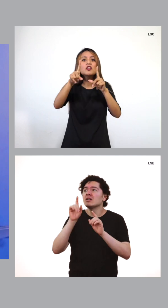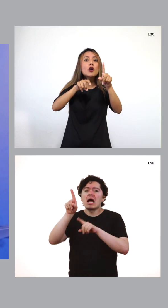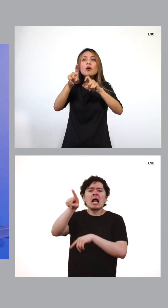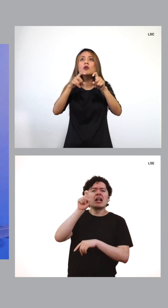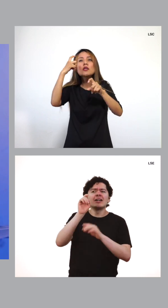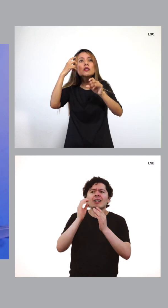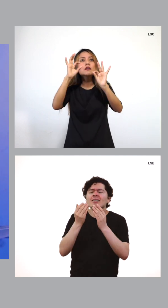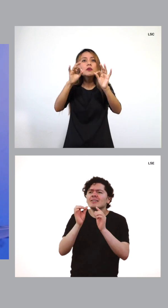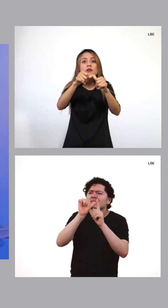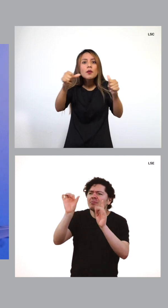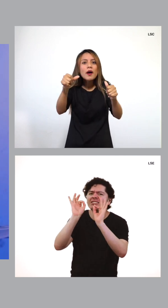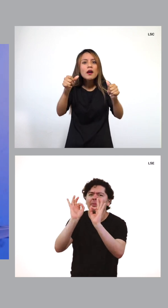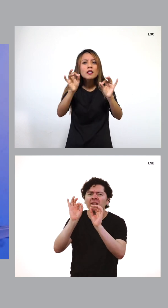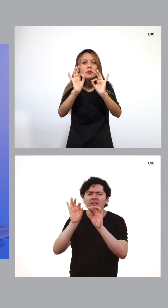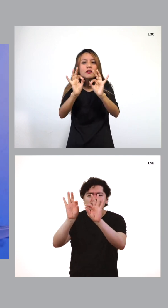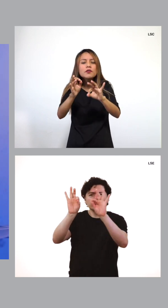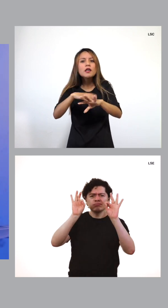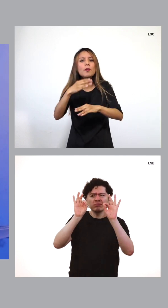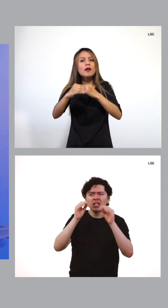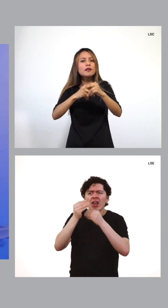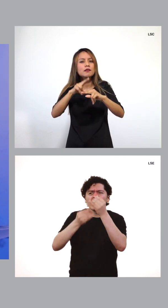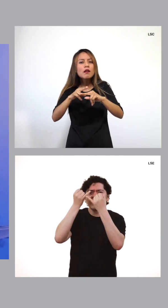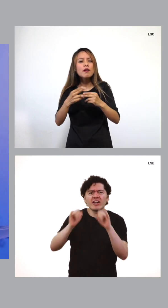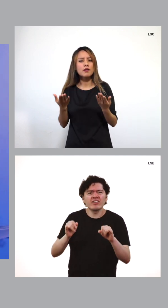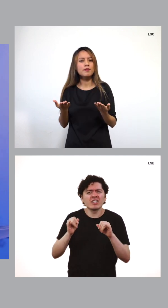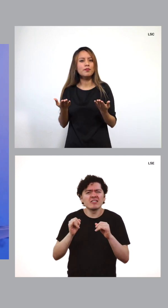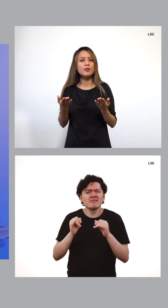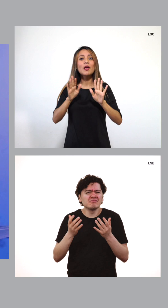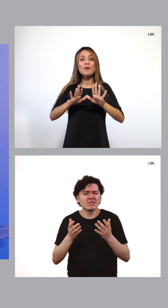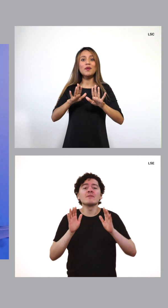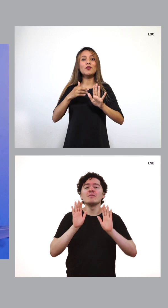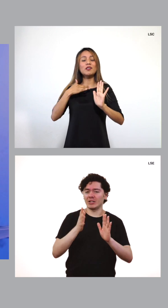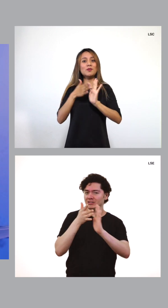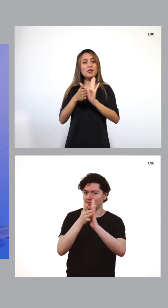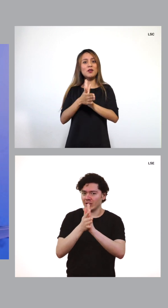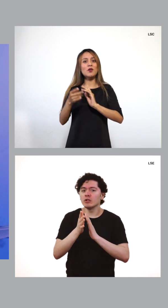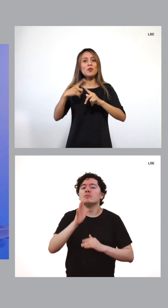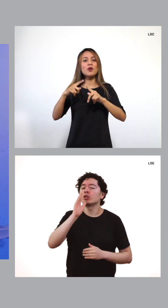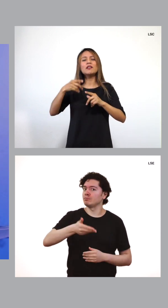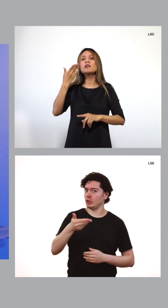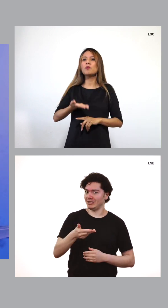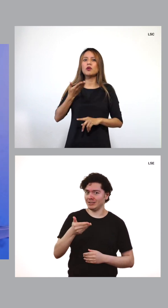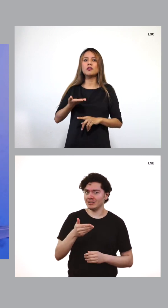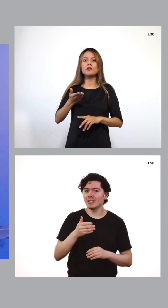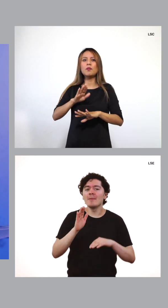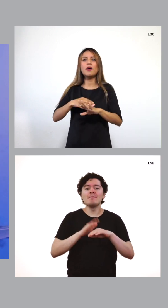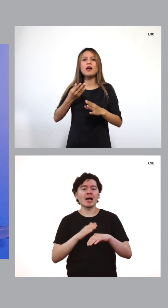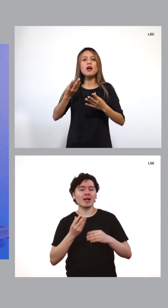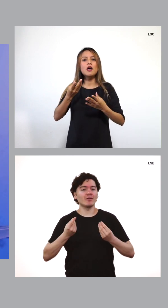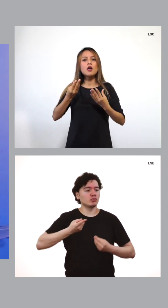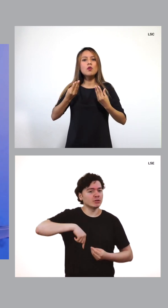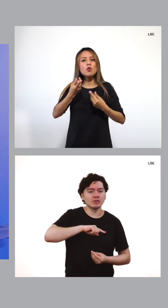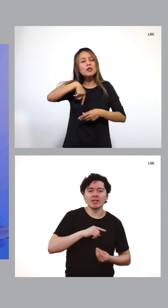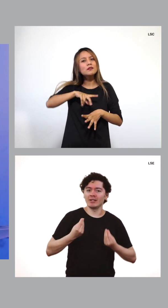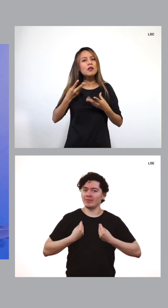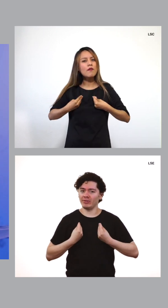es probablemente porque lo que esta semana tiene para contarnos es tan importante para nuestro estilo de vida que merece la pena una vez al año